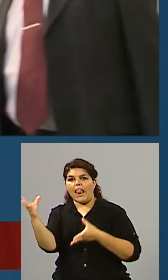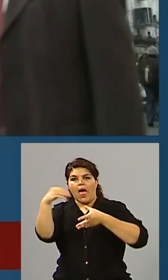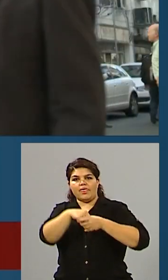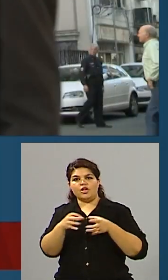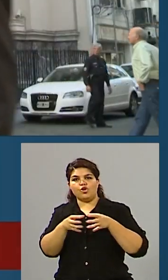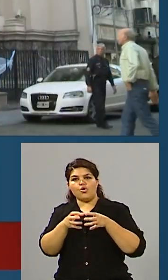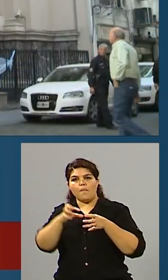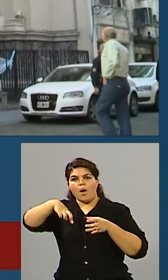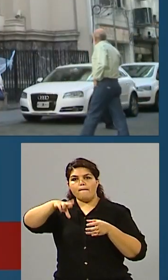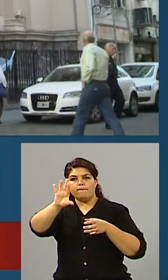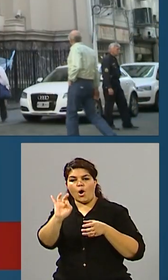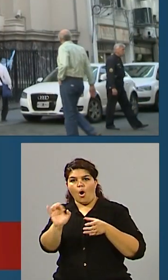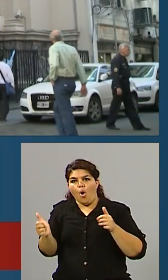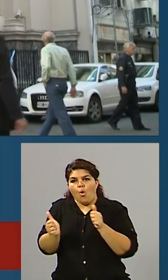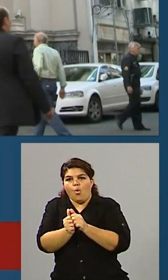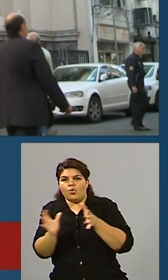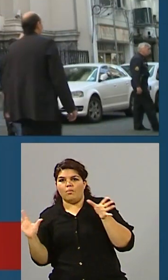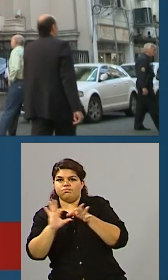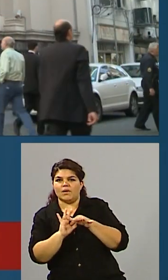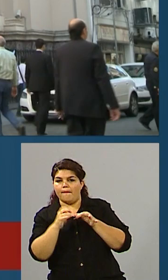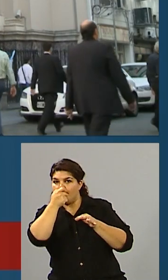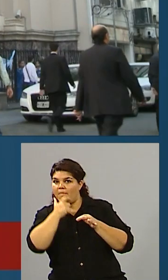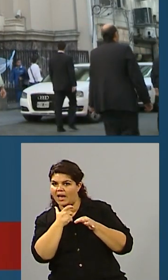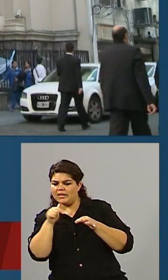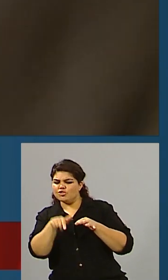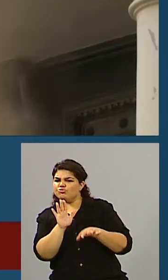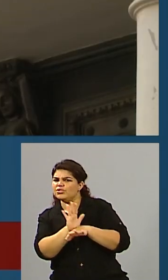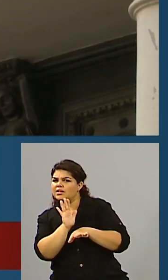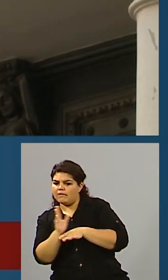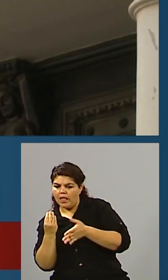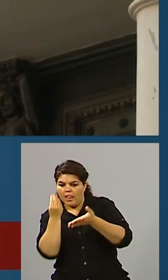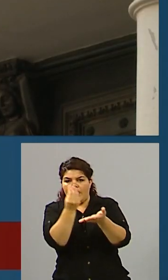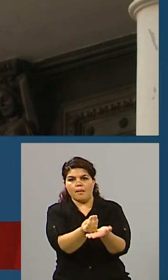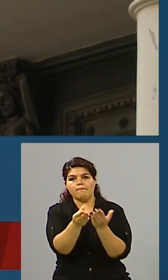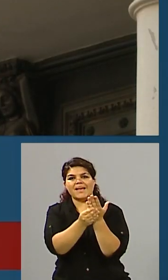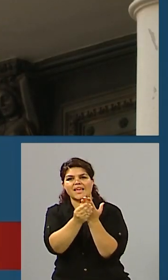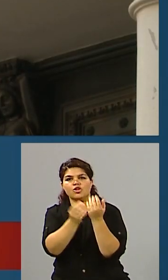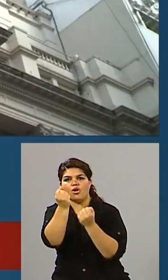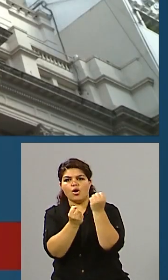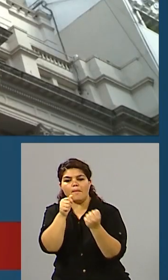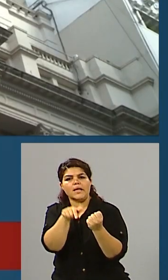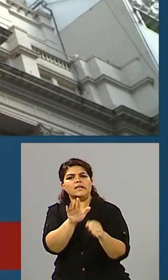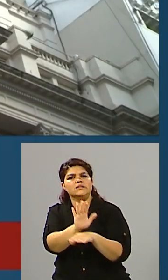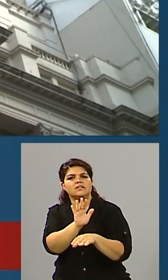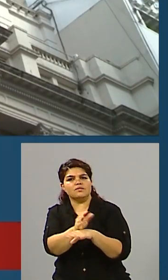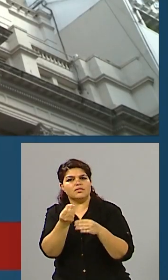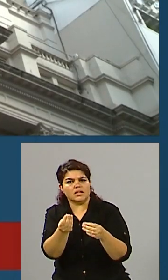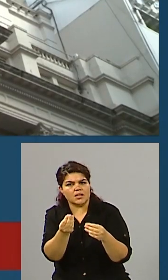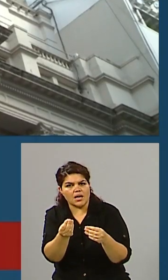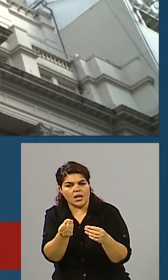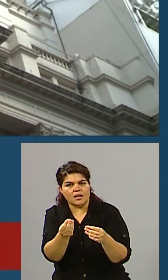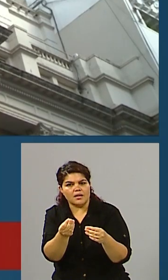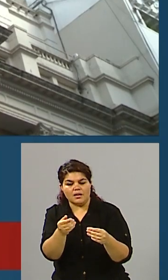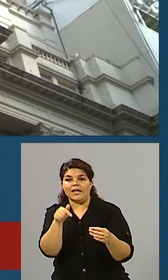a Mauricio Macri, allí vamos a tener como principal cuestión que hay en la política económica que el país